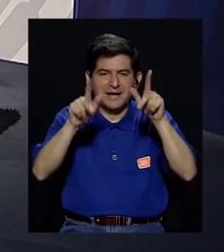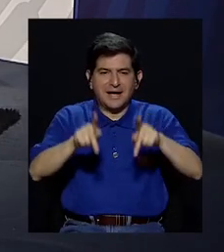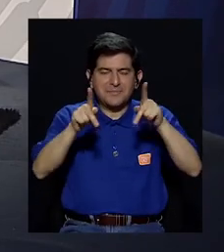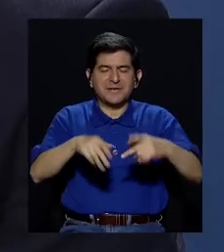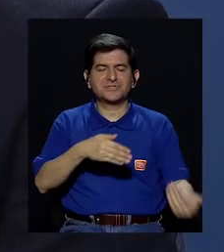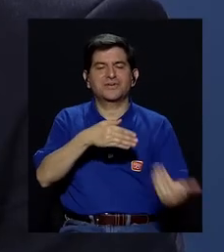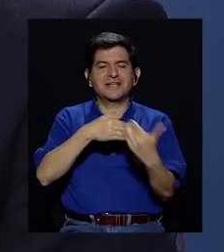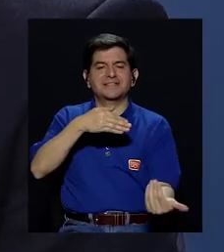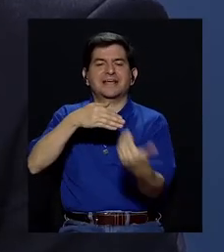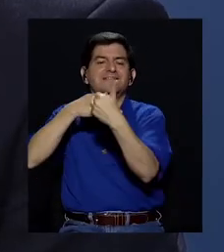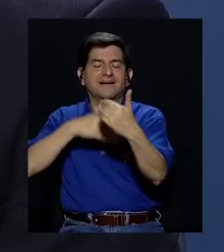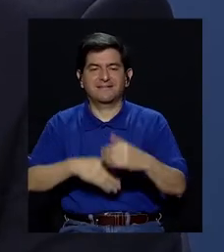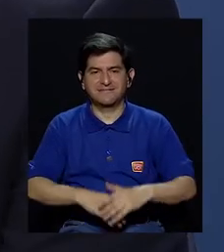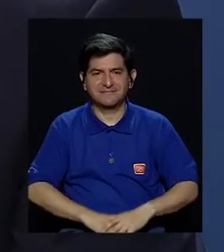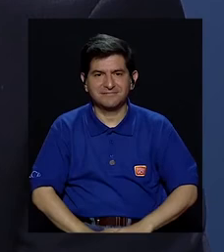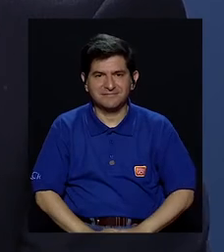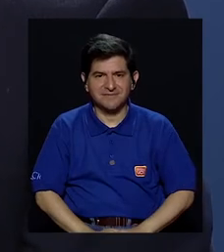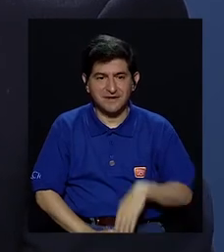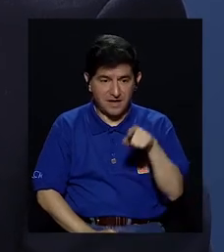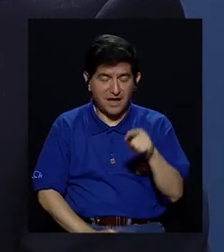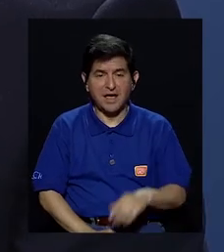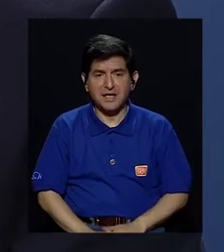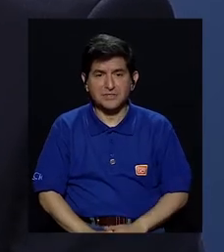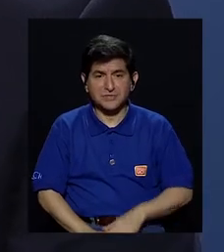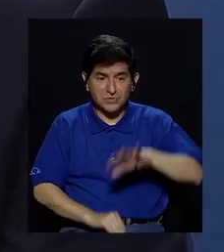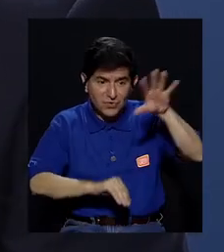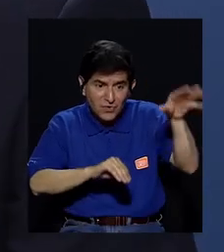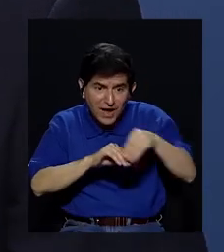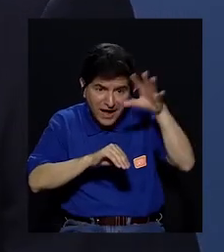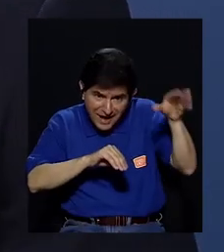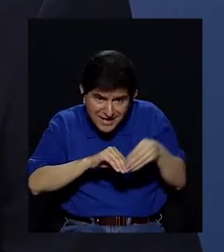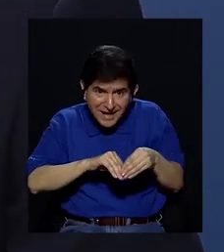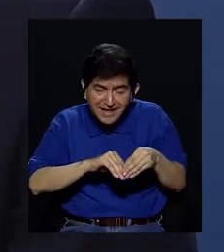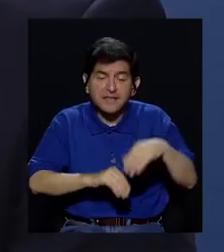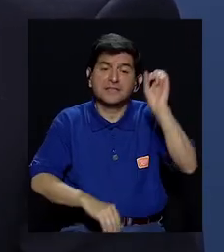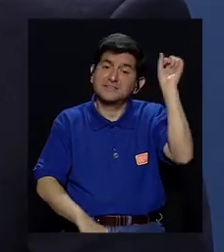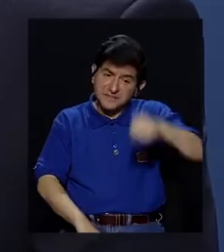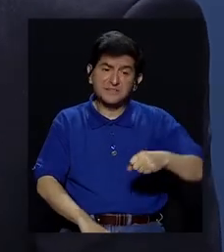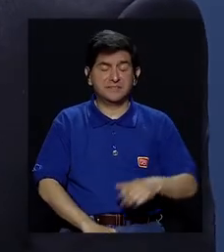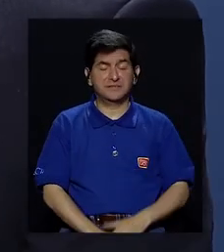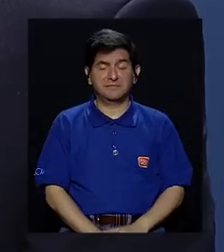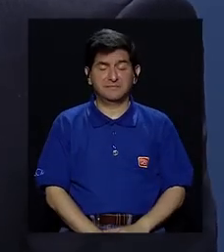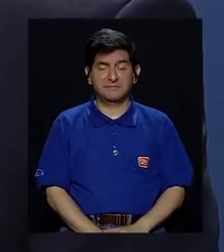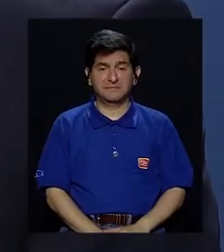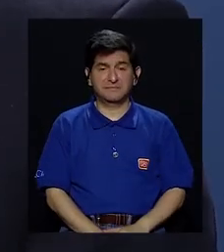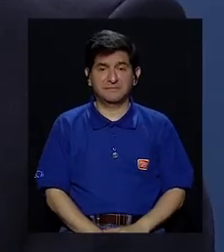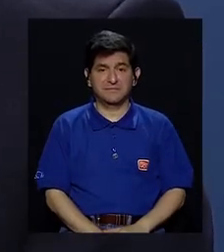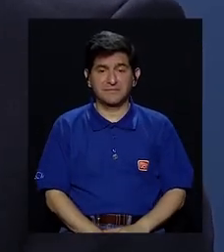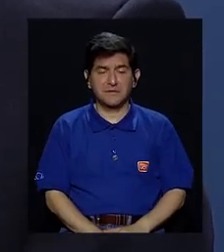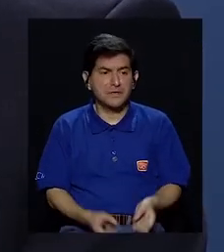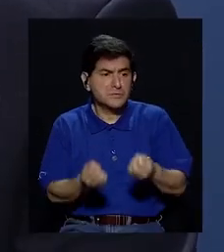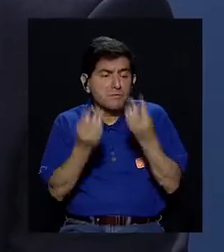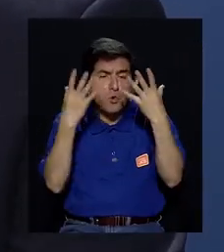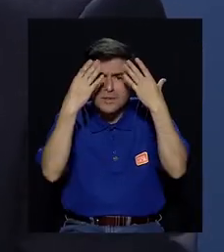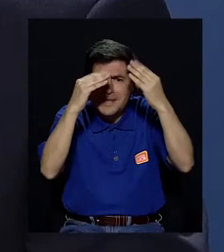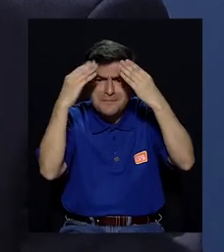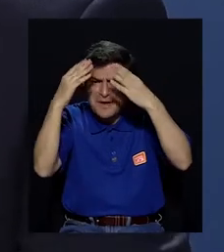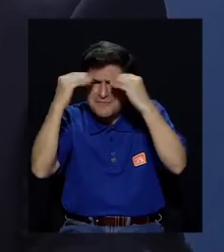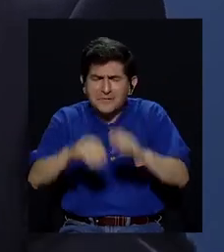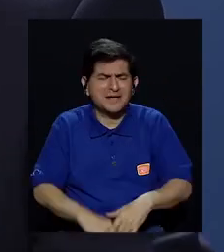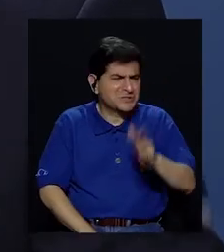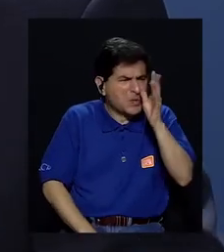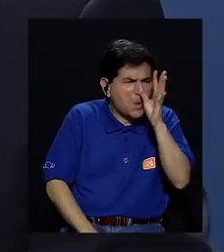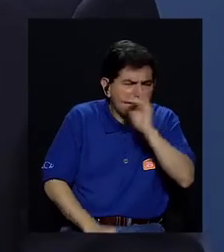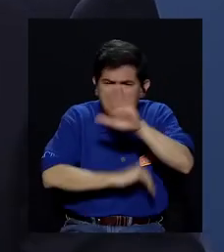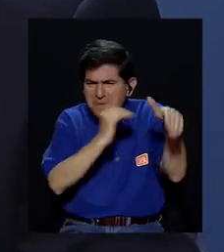están atacando entonces le mete gasolina exactamente entonces sí sí sí hay un montón de información